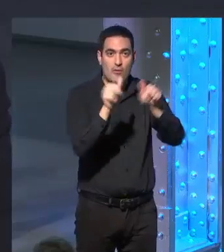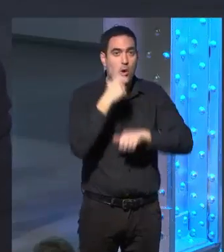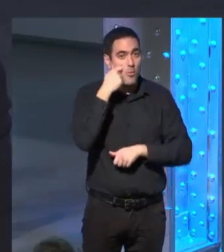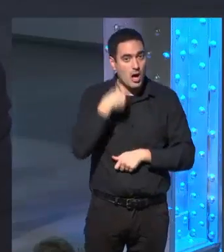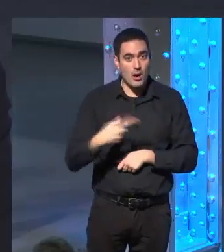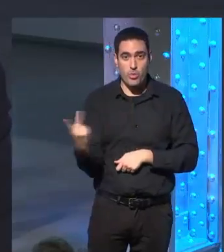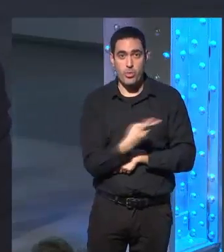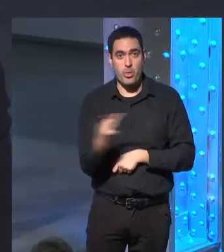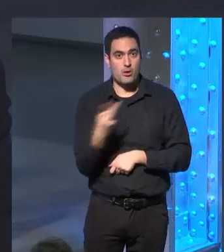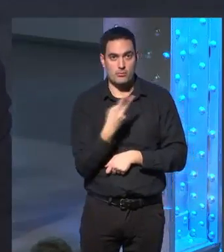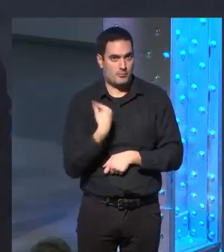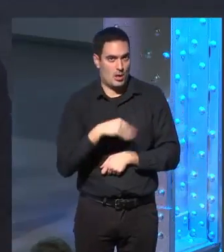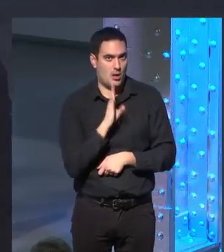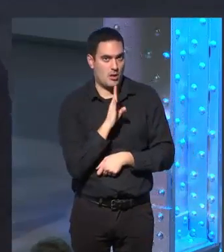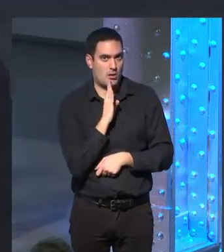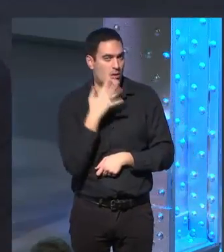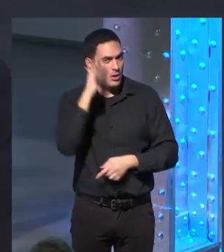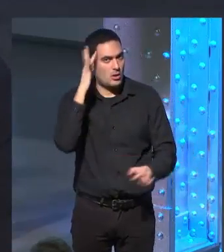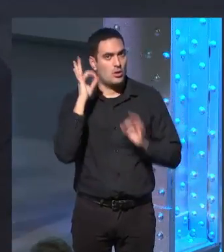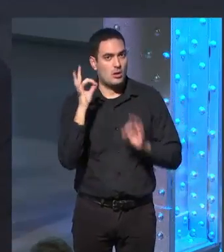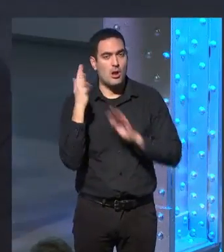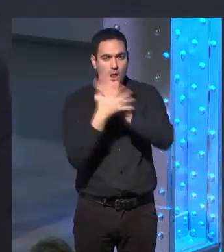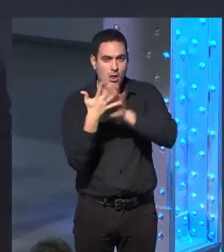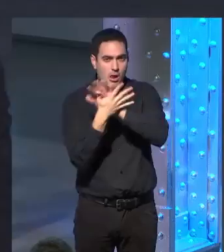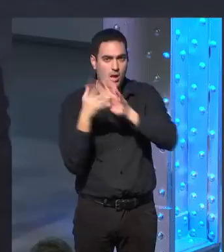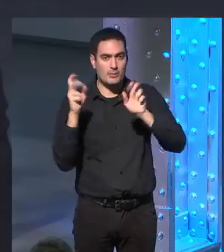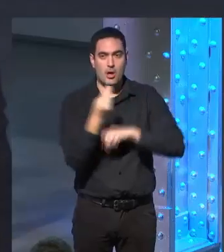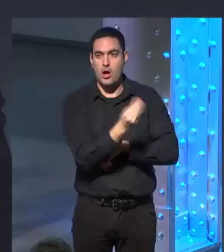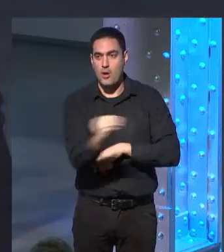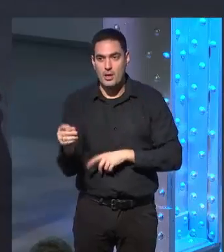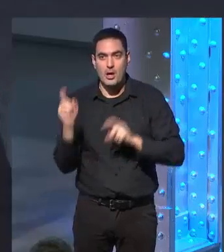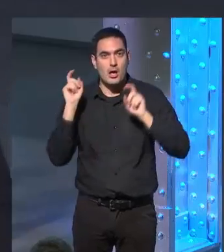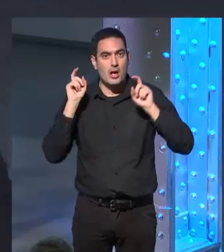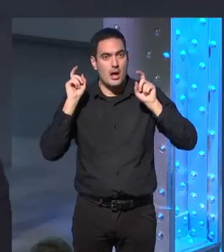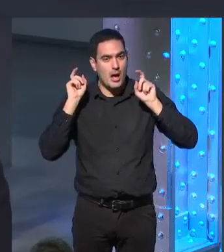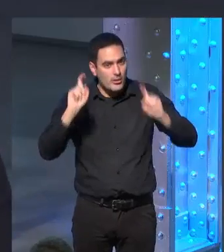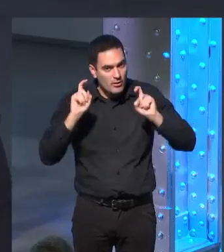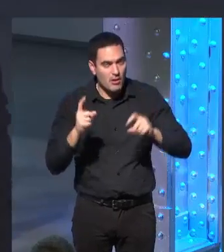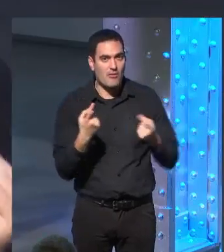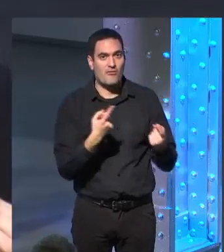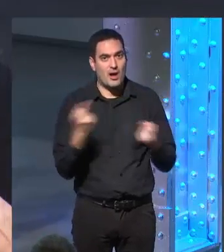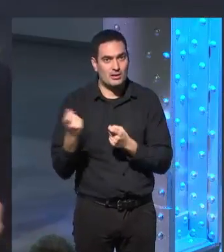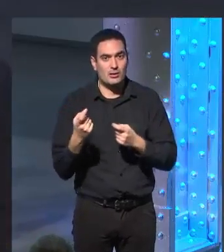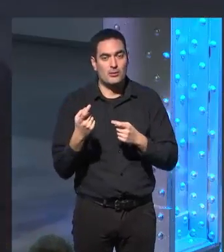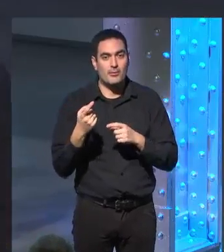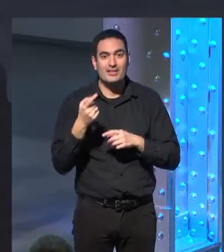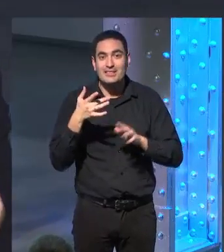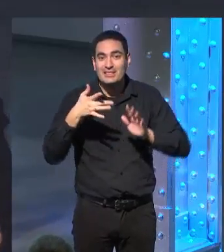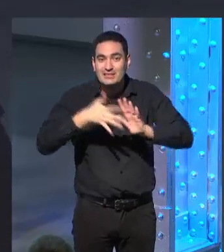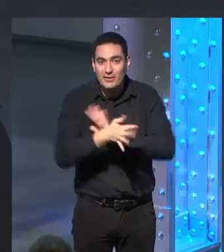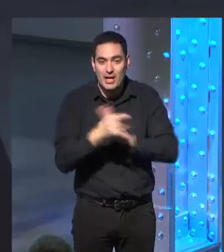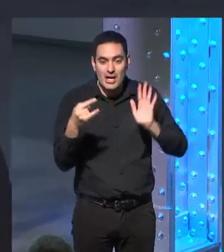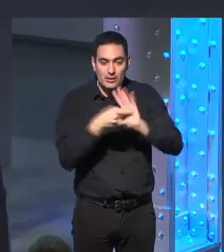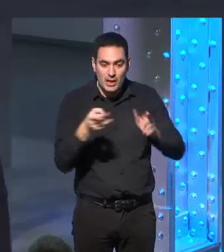muchos de nosotros viene por ahí. Obviamente estamos hablando de chavales que están por educar y, repito, esto no va de tecnología, va de educar en la